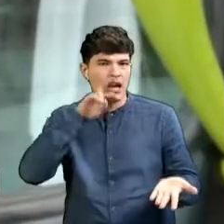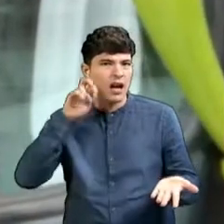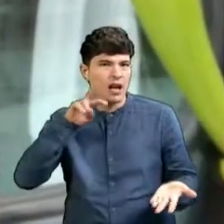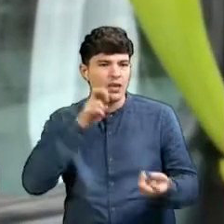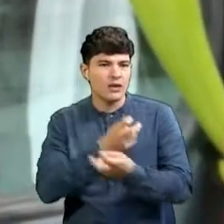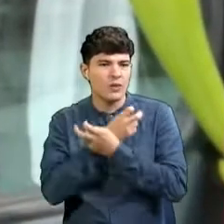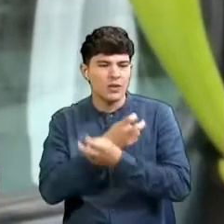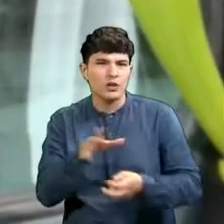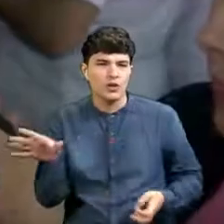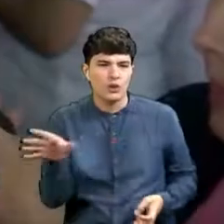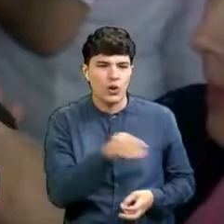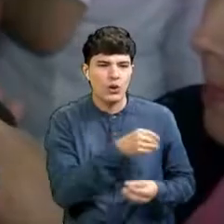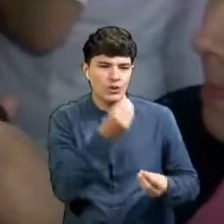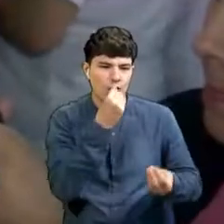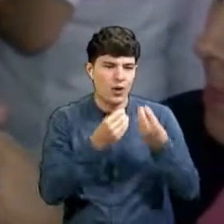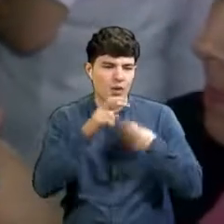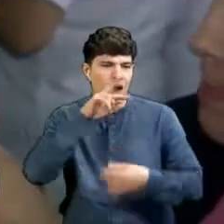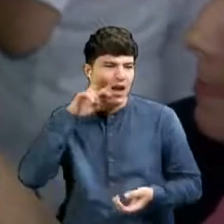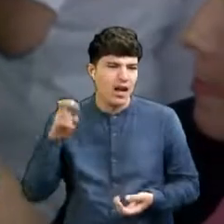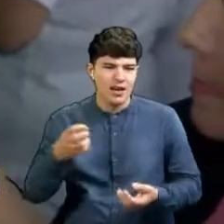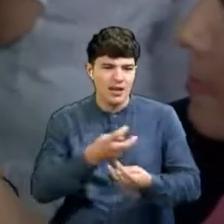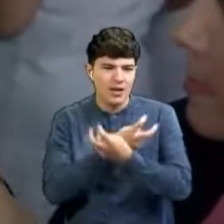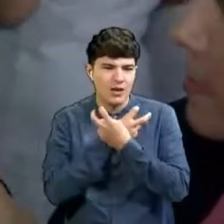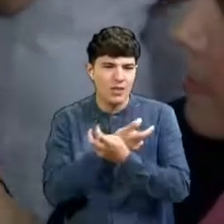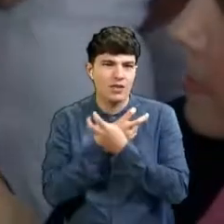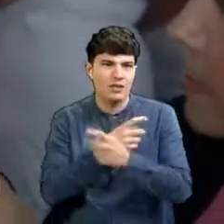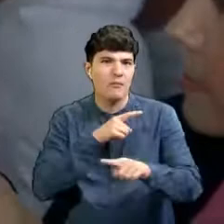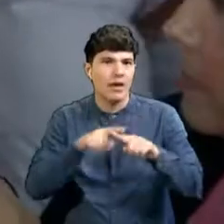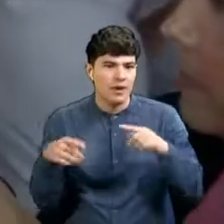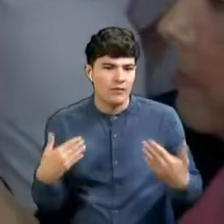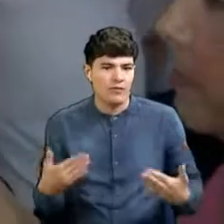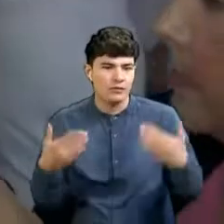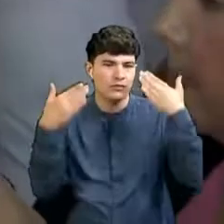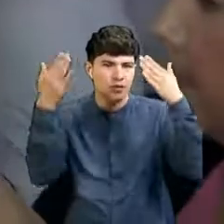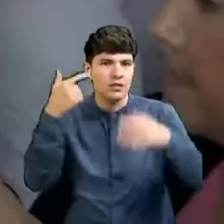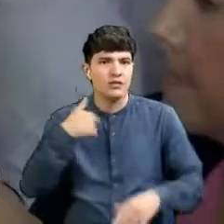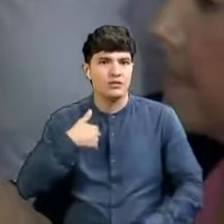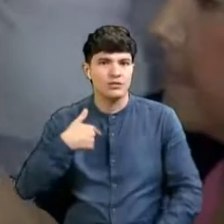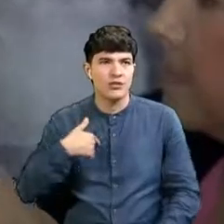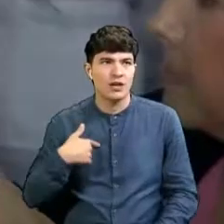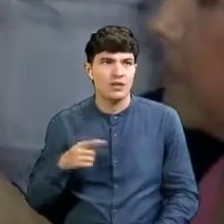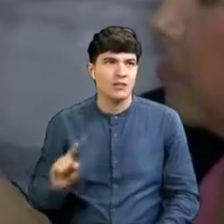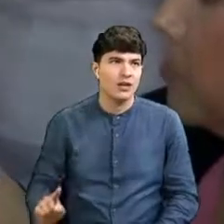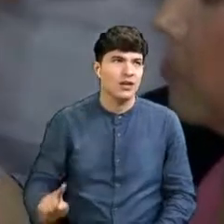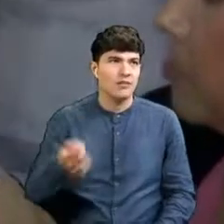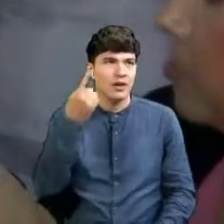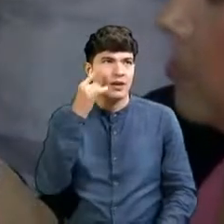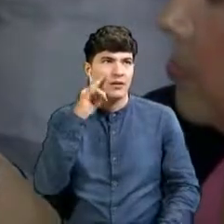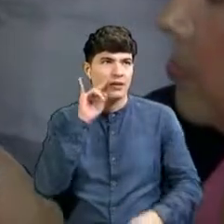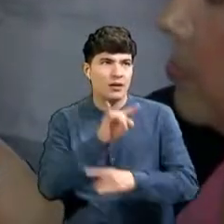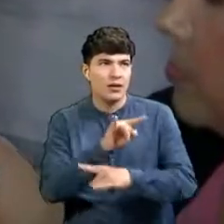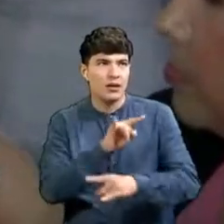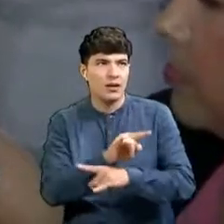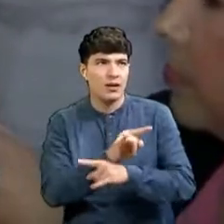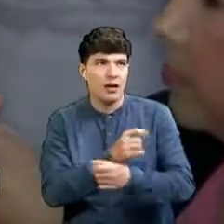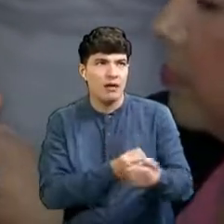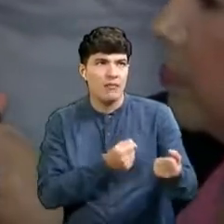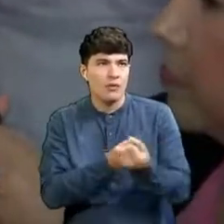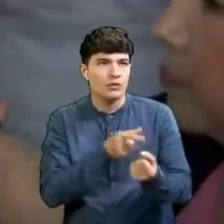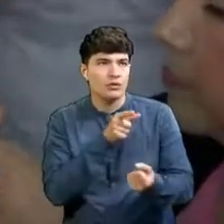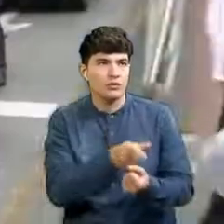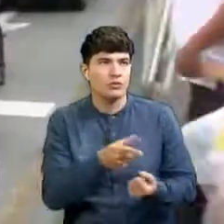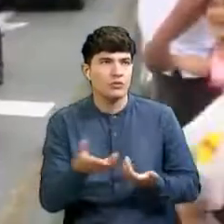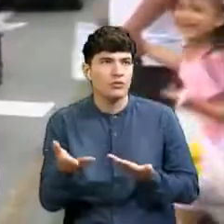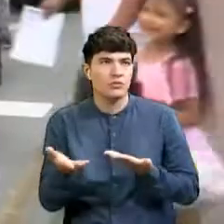que coman carne y hueso pero que sea rentable yo soy el primero en velar por la rentabilidad de ellos